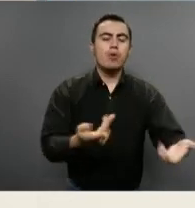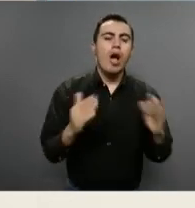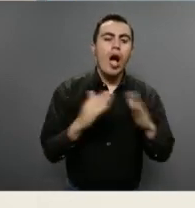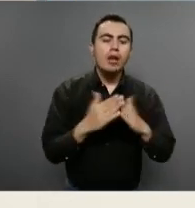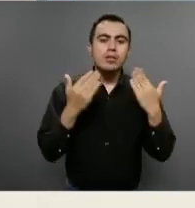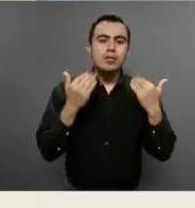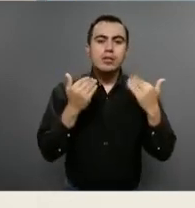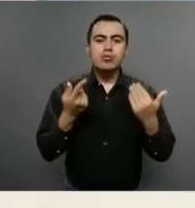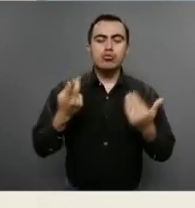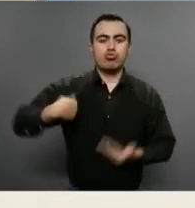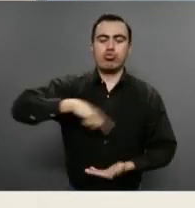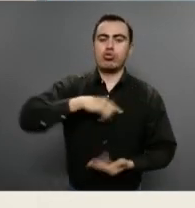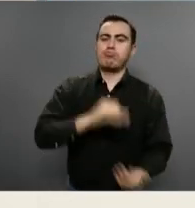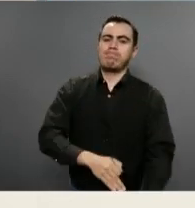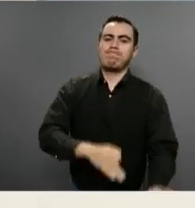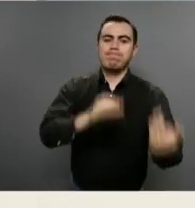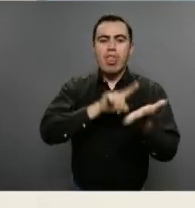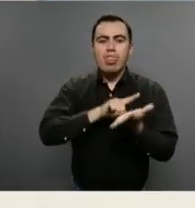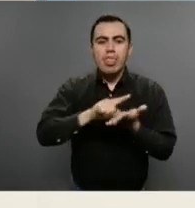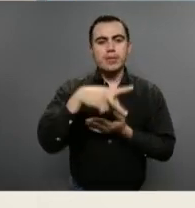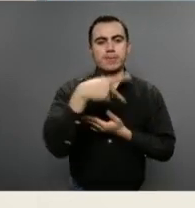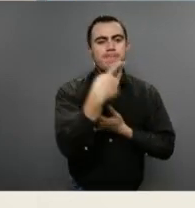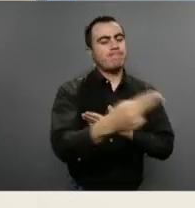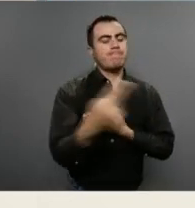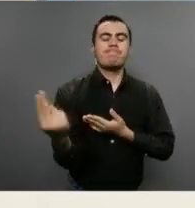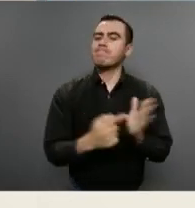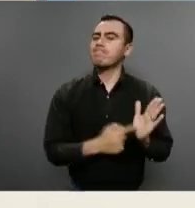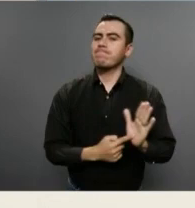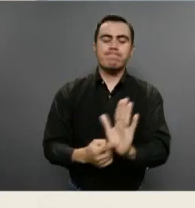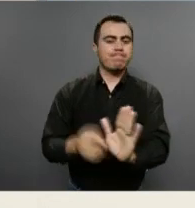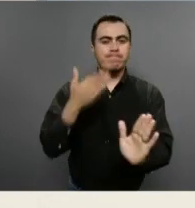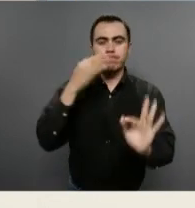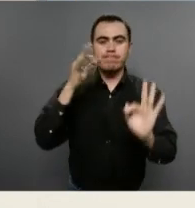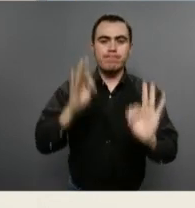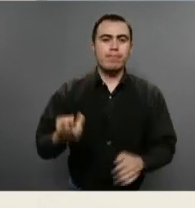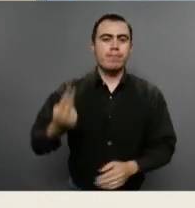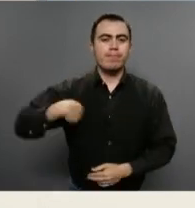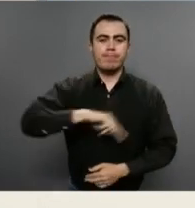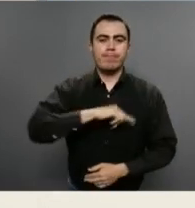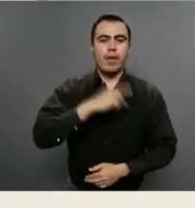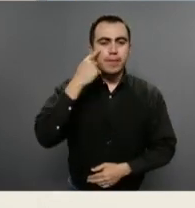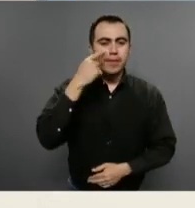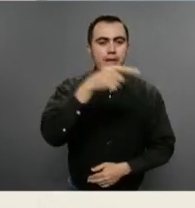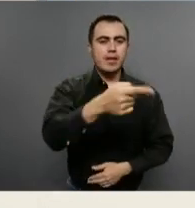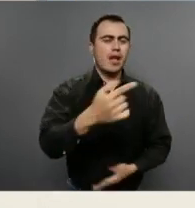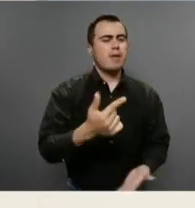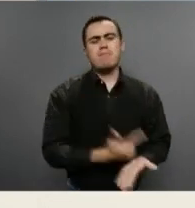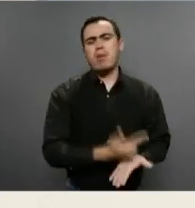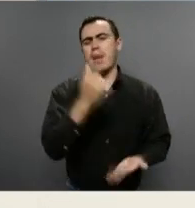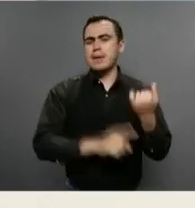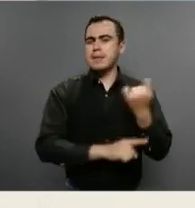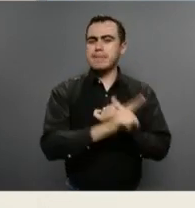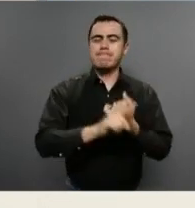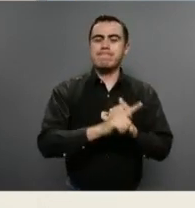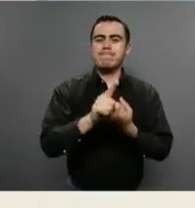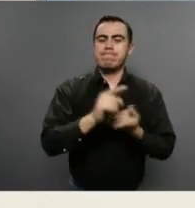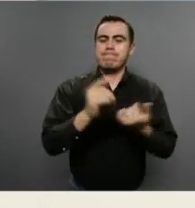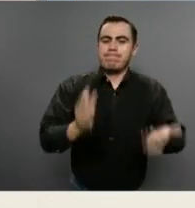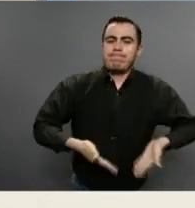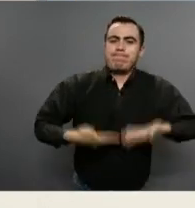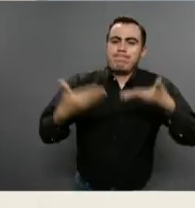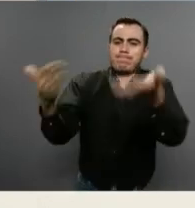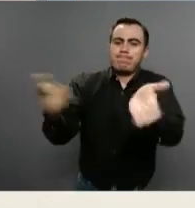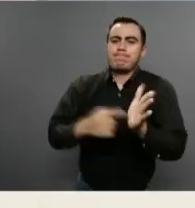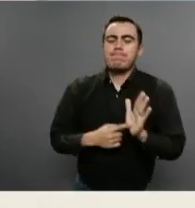Ciudad de México que están documentados en recomendaciones de la Comisión de Derechos Humanos de la Ciudad de México. O sea, nuestro trabajo no